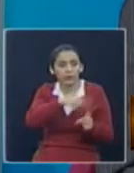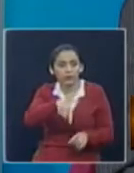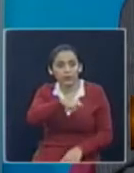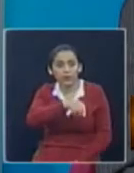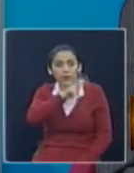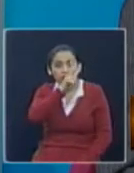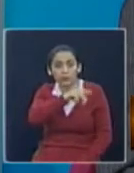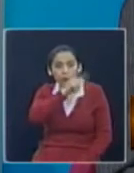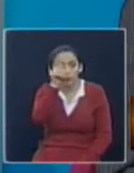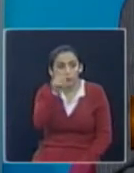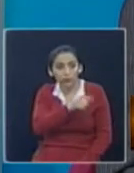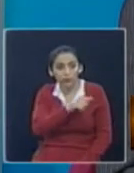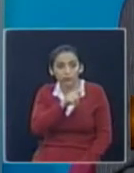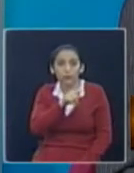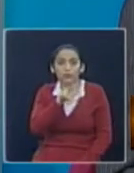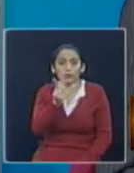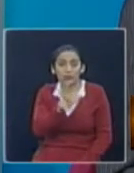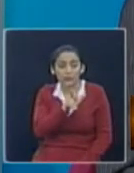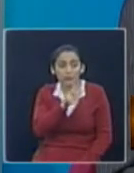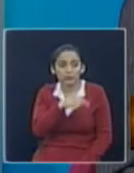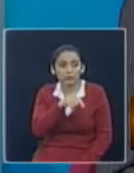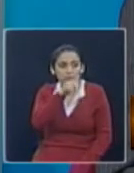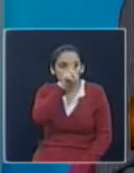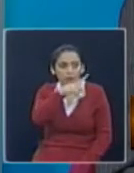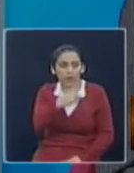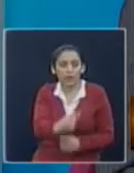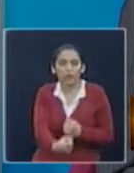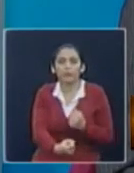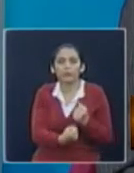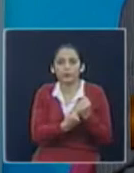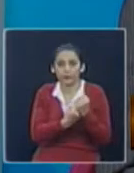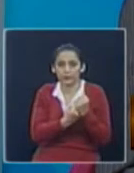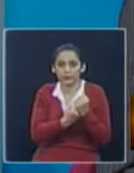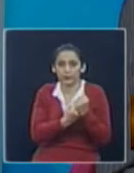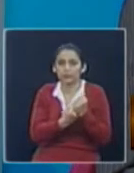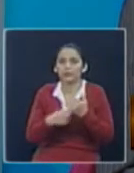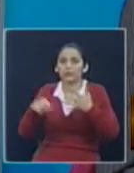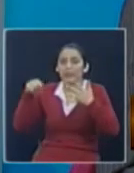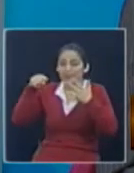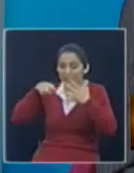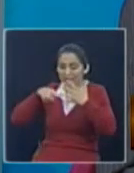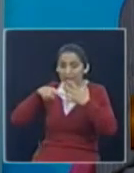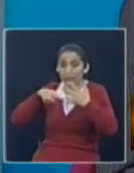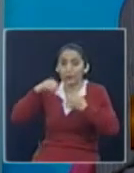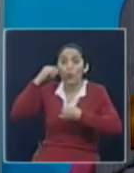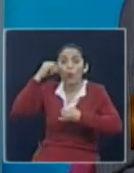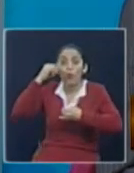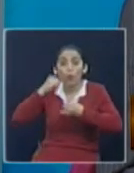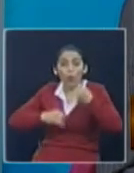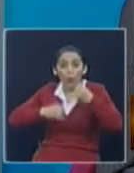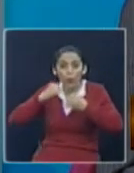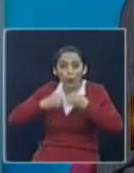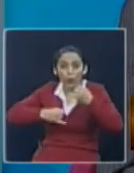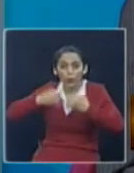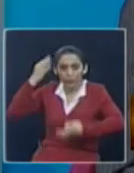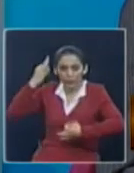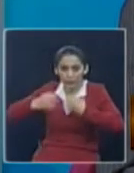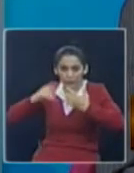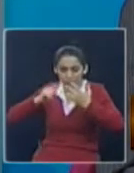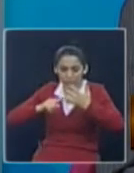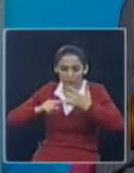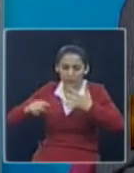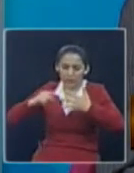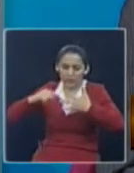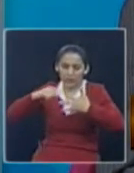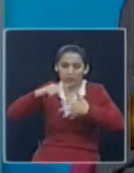Al enjuiciamiento penal, no a la instrucción penal. Y explico la diferencia. En la